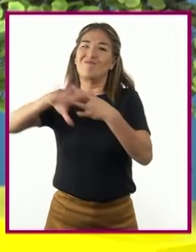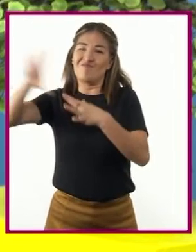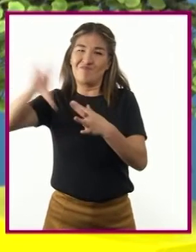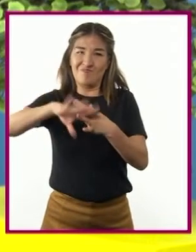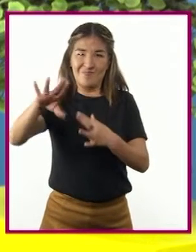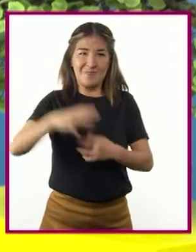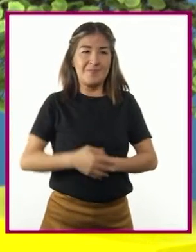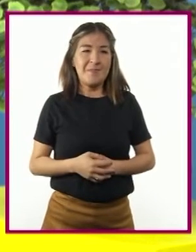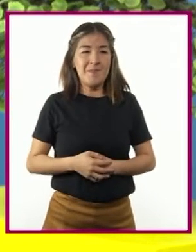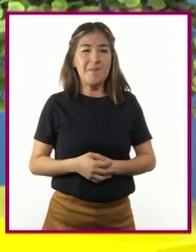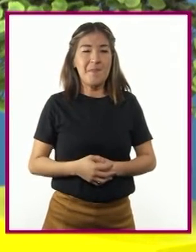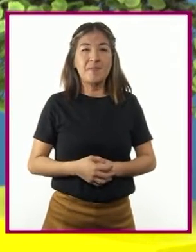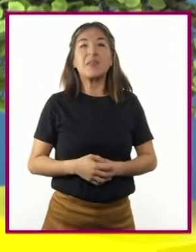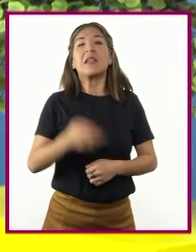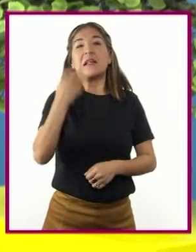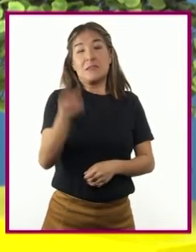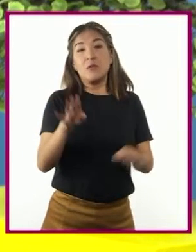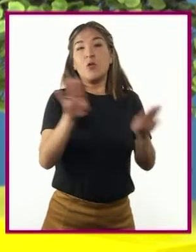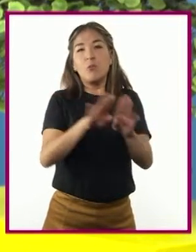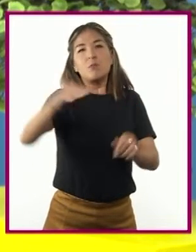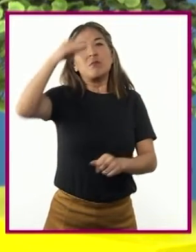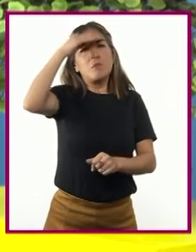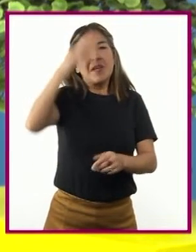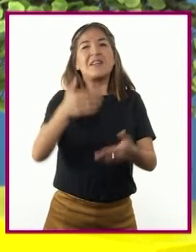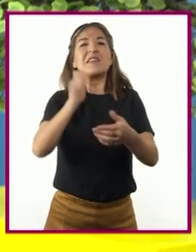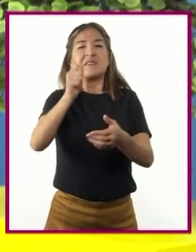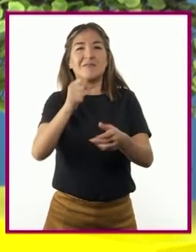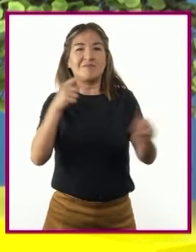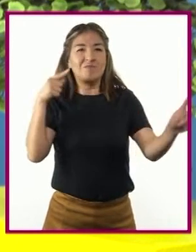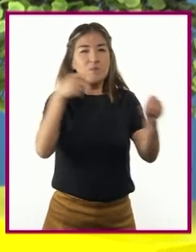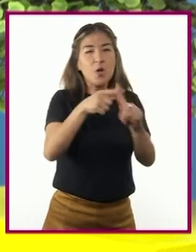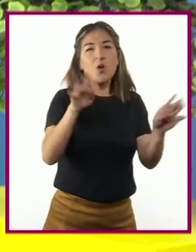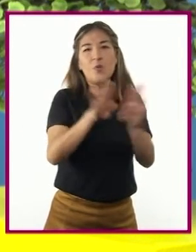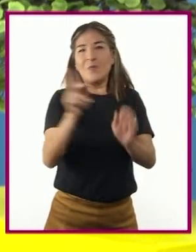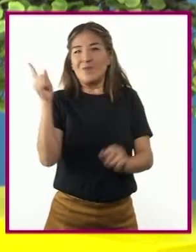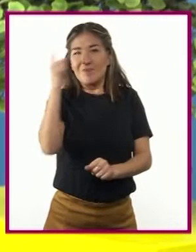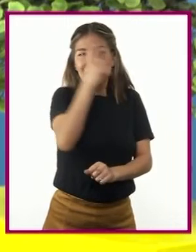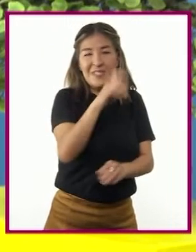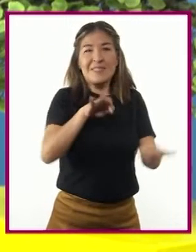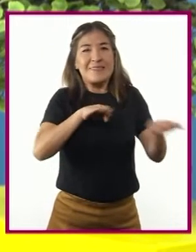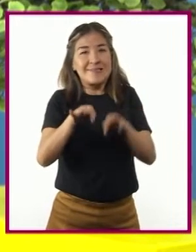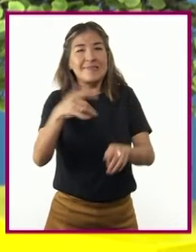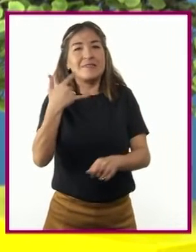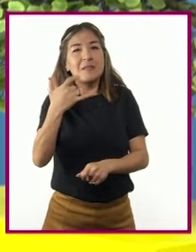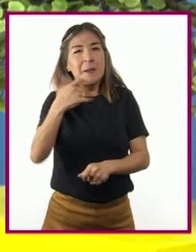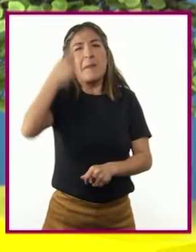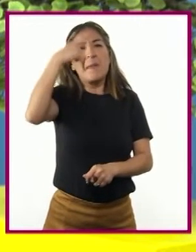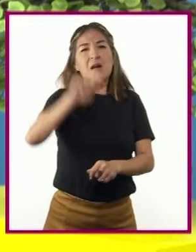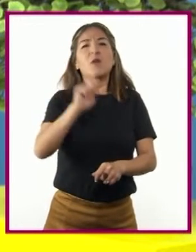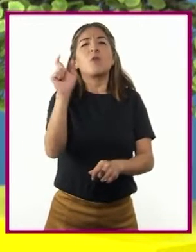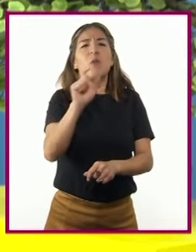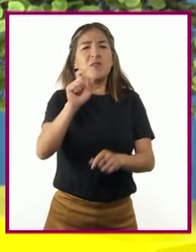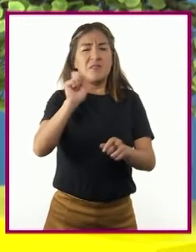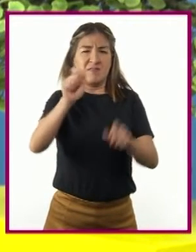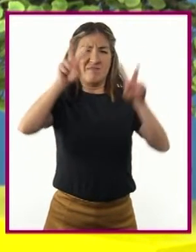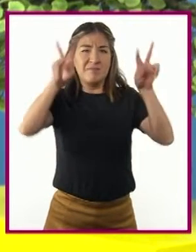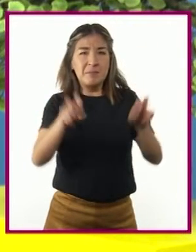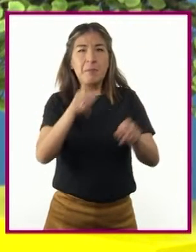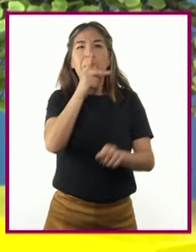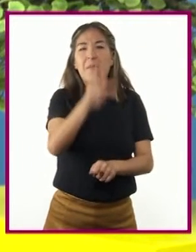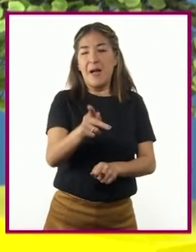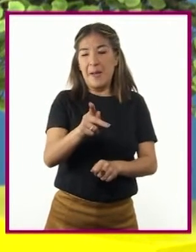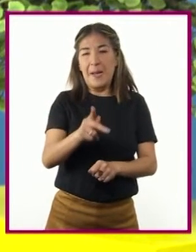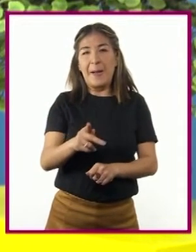muy importante considerar los desafíos a los que nos enfrentamos cuando hablamos del envejecimiento de la